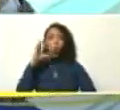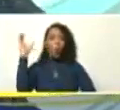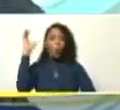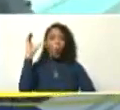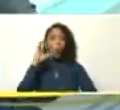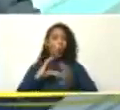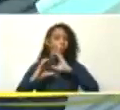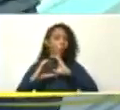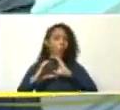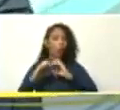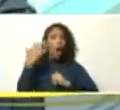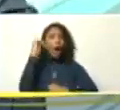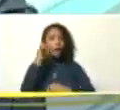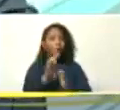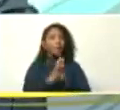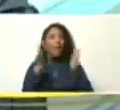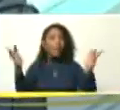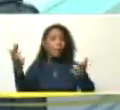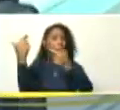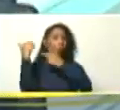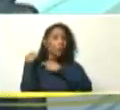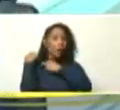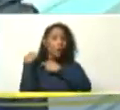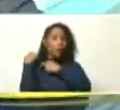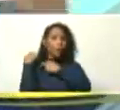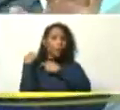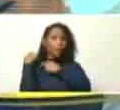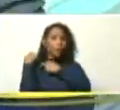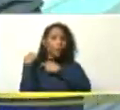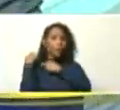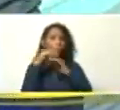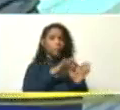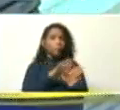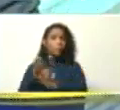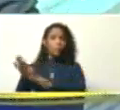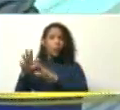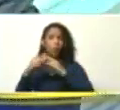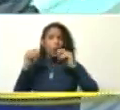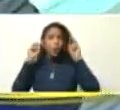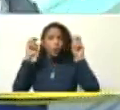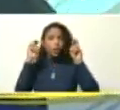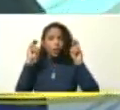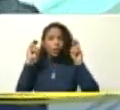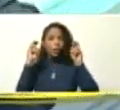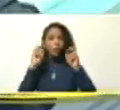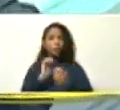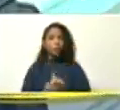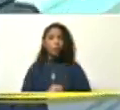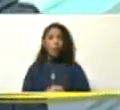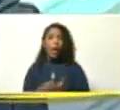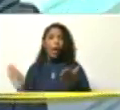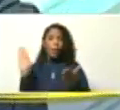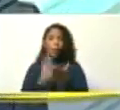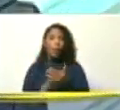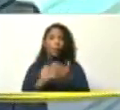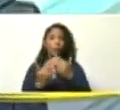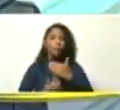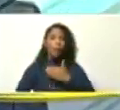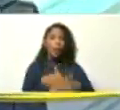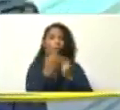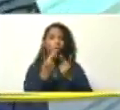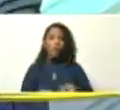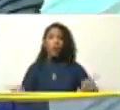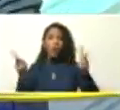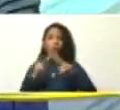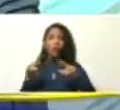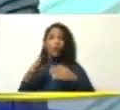comunicadoras tenemos una gran responsabilidad al respecto. Apartemos todo sectarismo, todo chauvinismo y pongamos por delante los valores